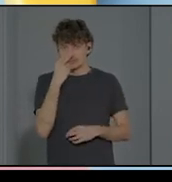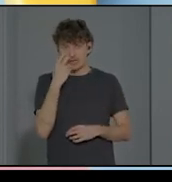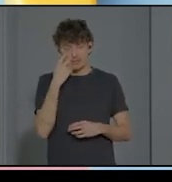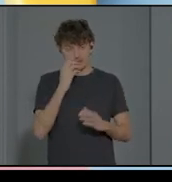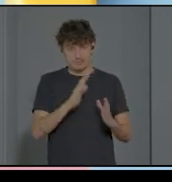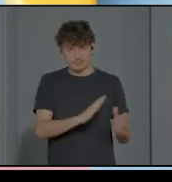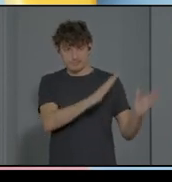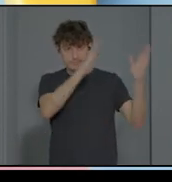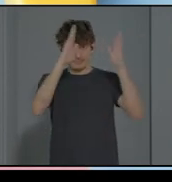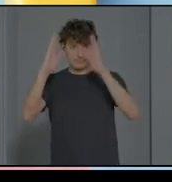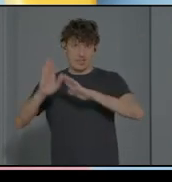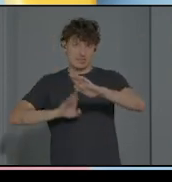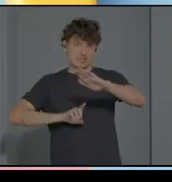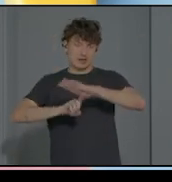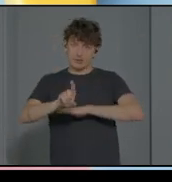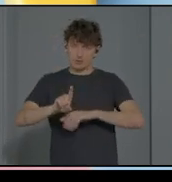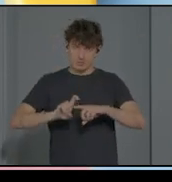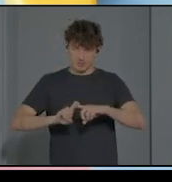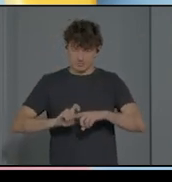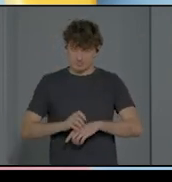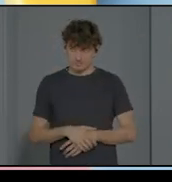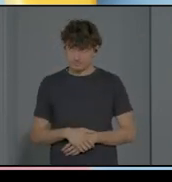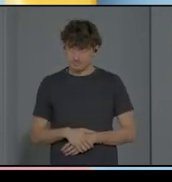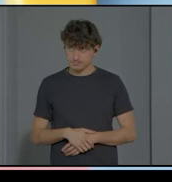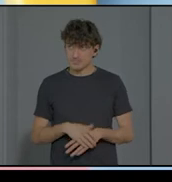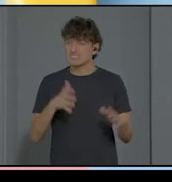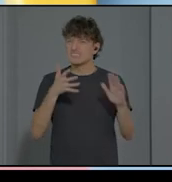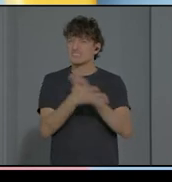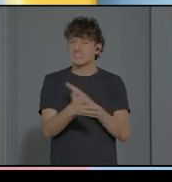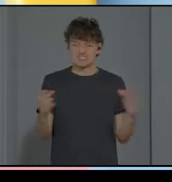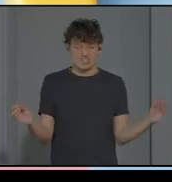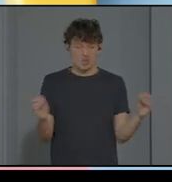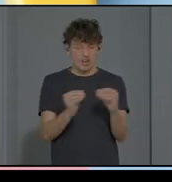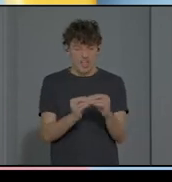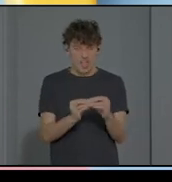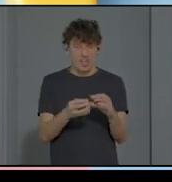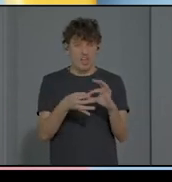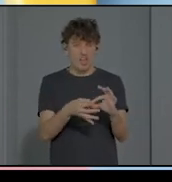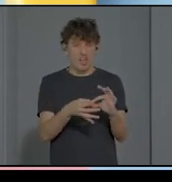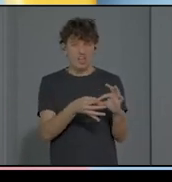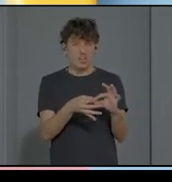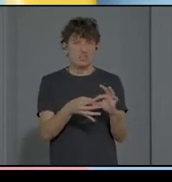¿Qué significa estar en sincronía? Esto puede significar muchas cosas diferentes.